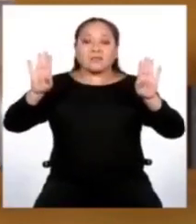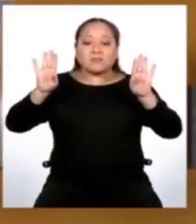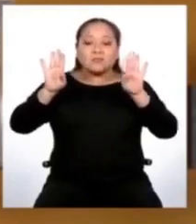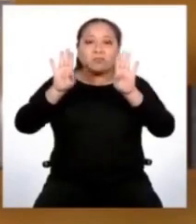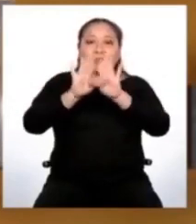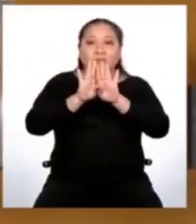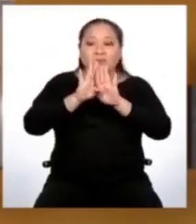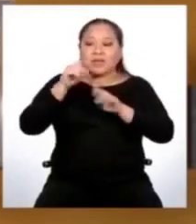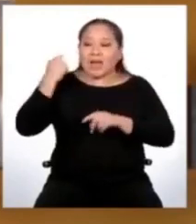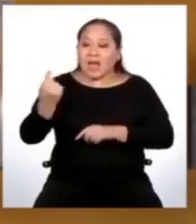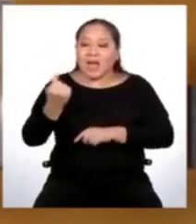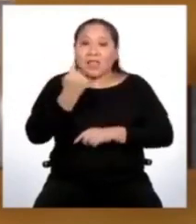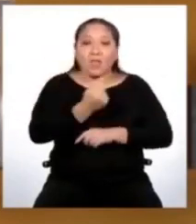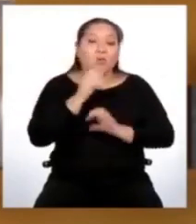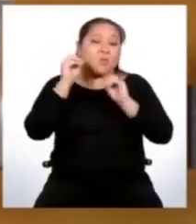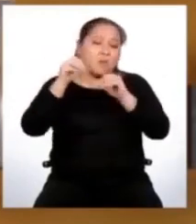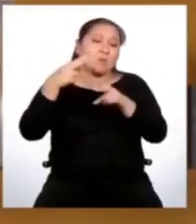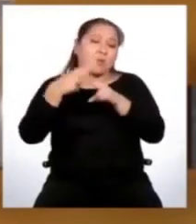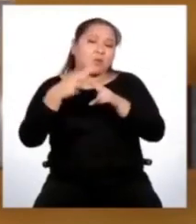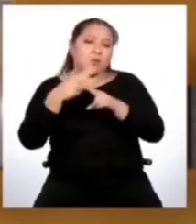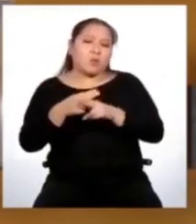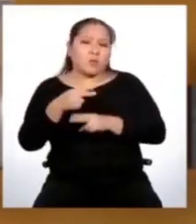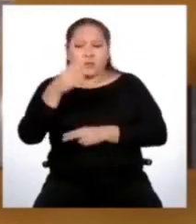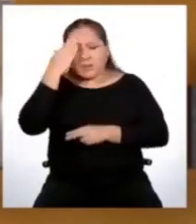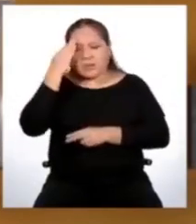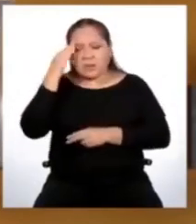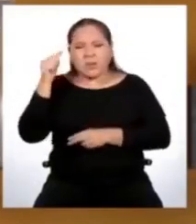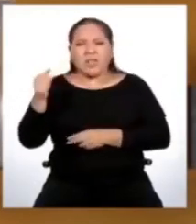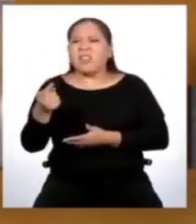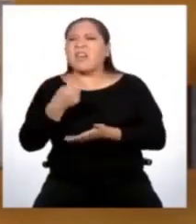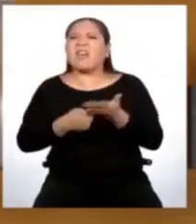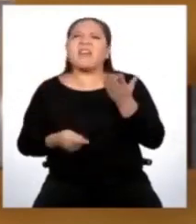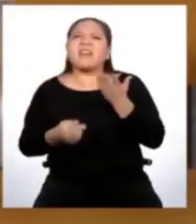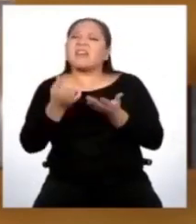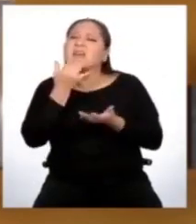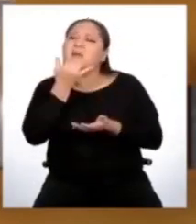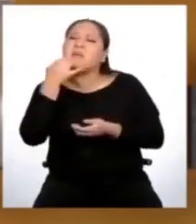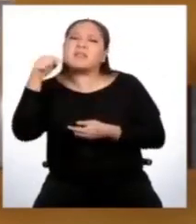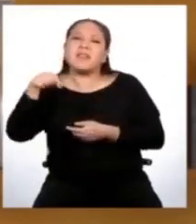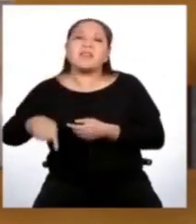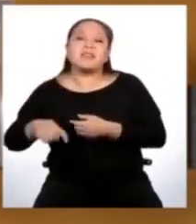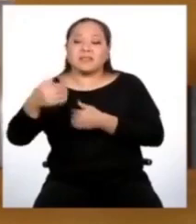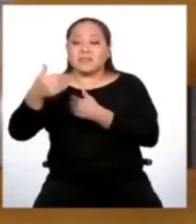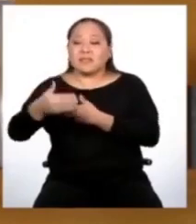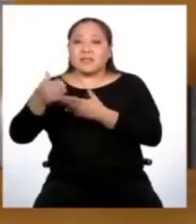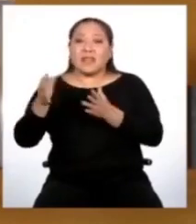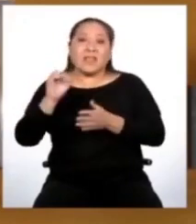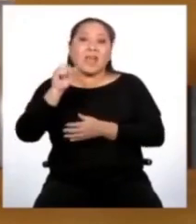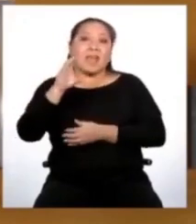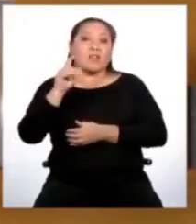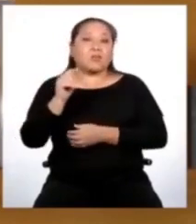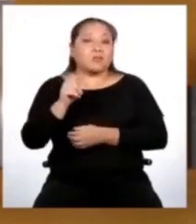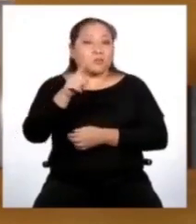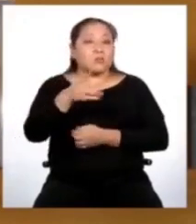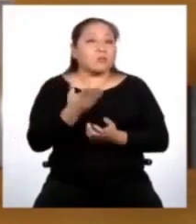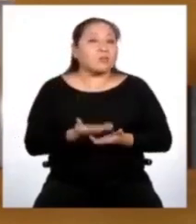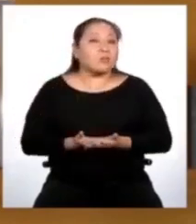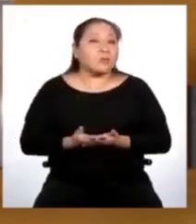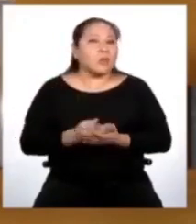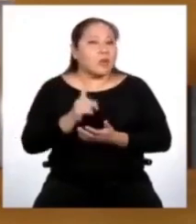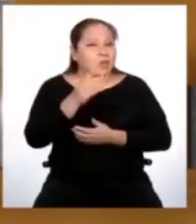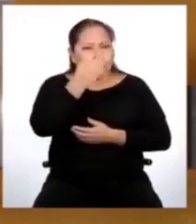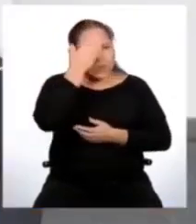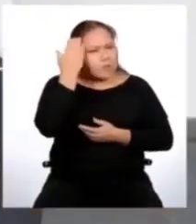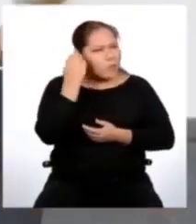puede colocar un nombre que permitirá identificar de qué tratará este acto. ¿Se te ocurre algo que podamos estar pasando por